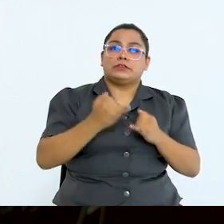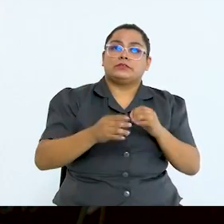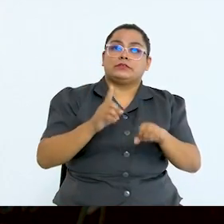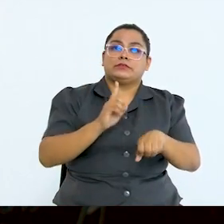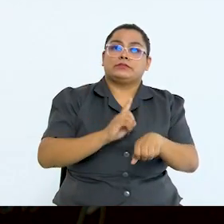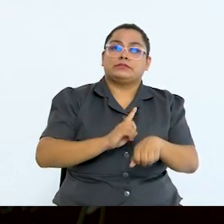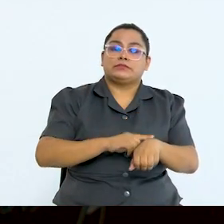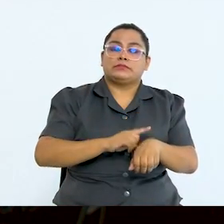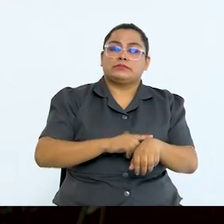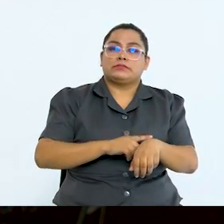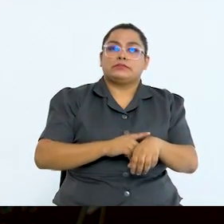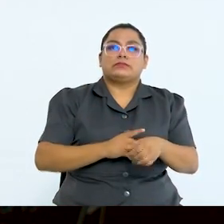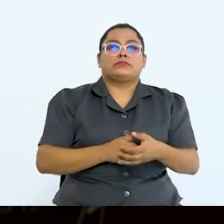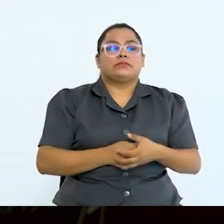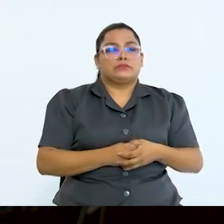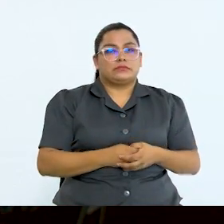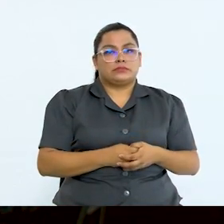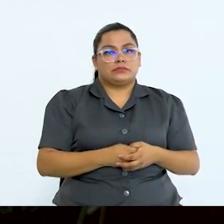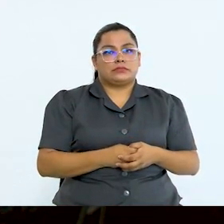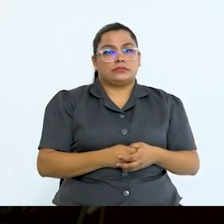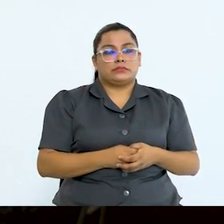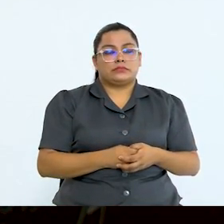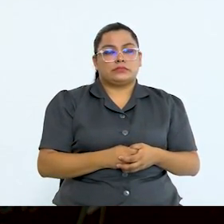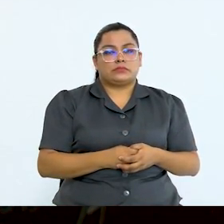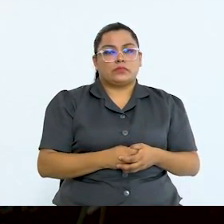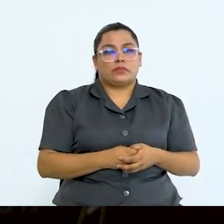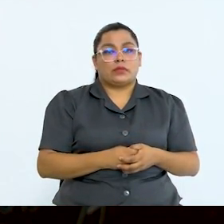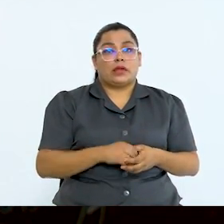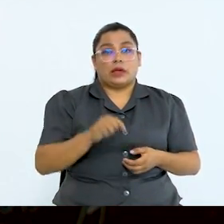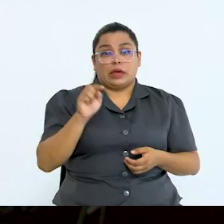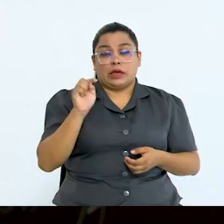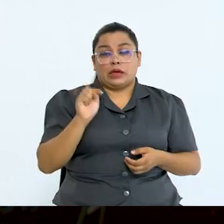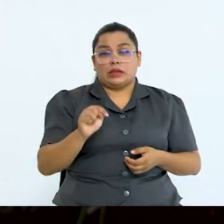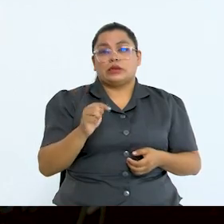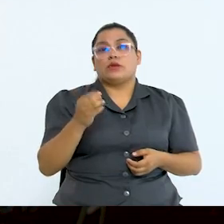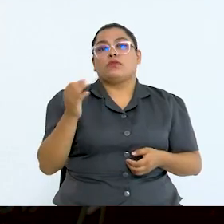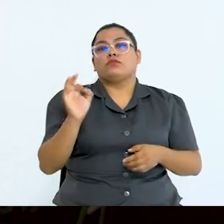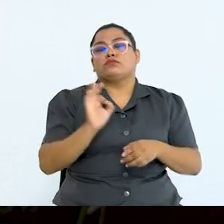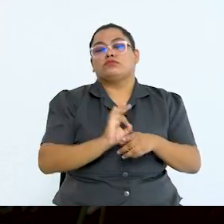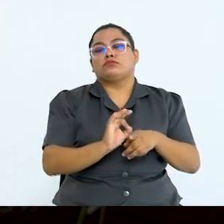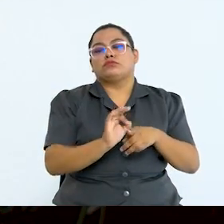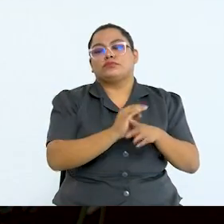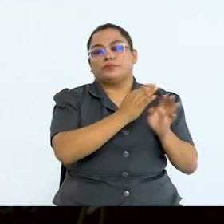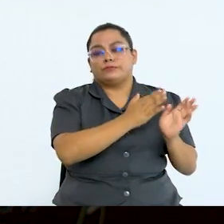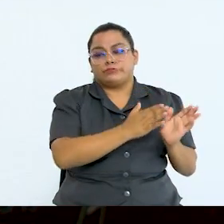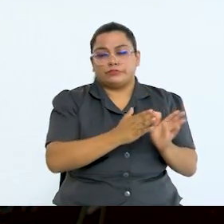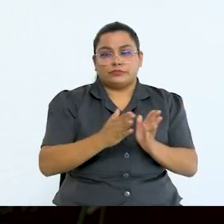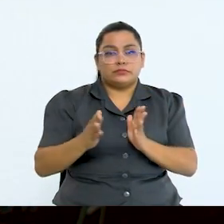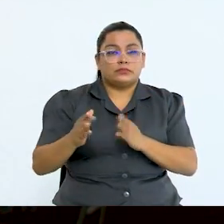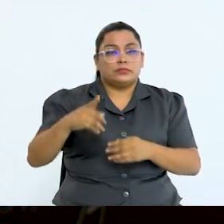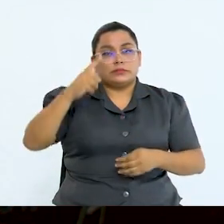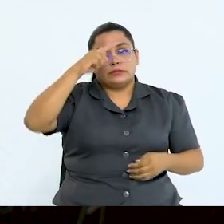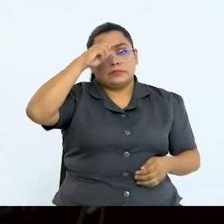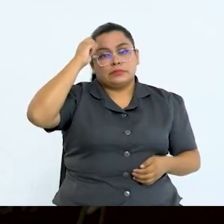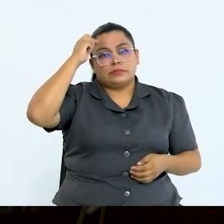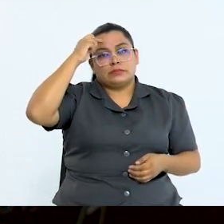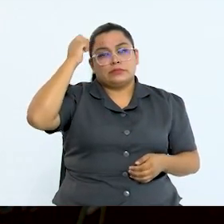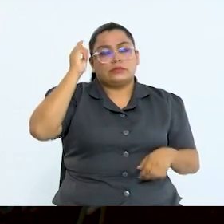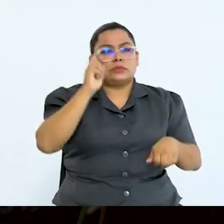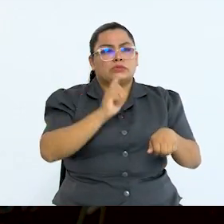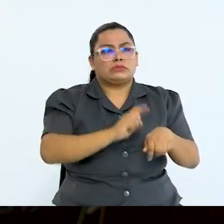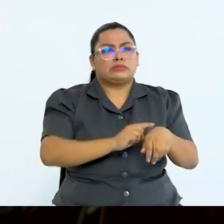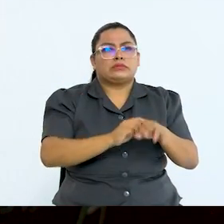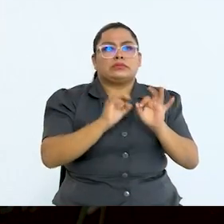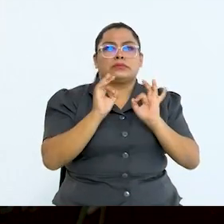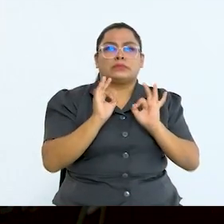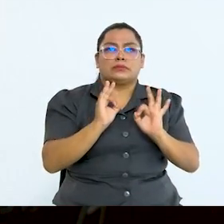secciones. Este tiempo es estimado y sirve para organizar mejor el trabajo, dando espacio suficiente para que los